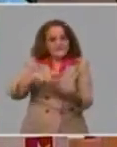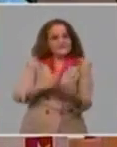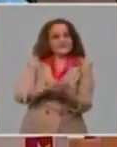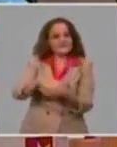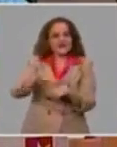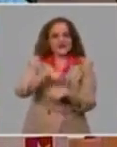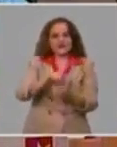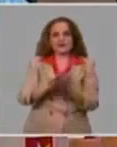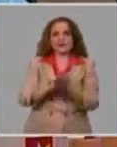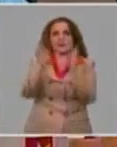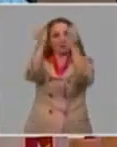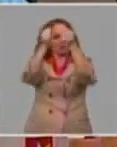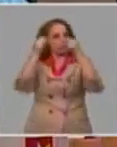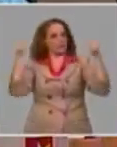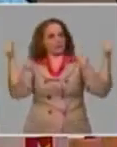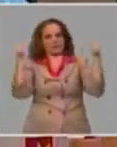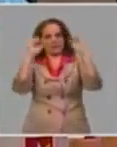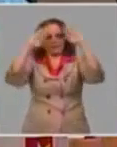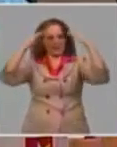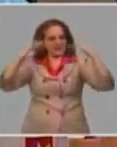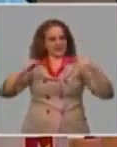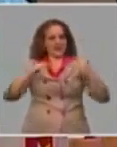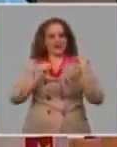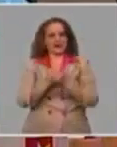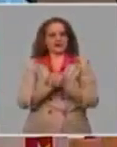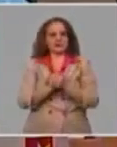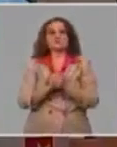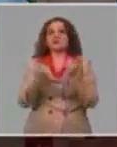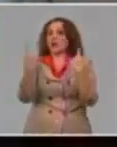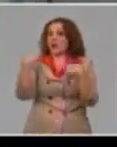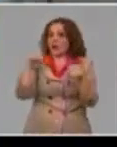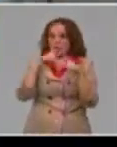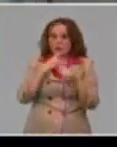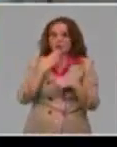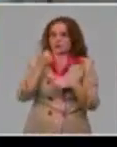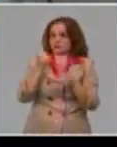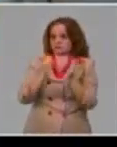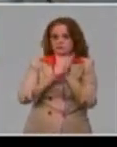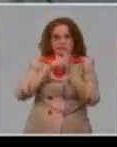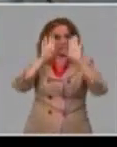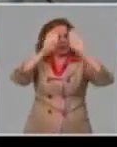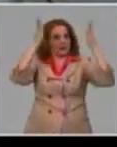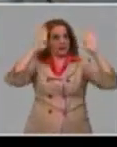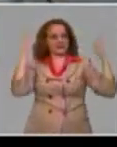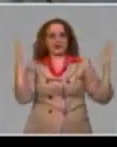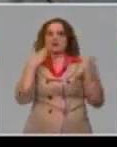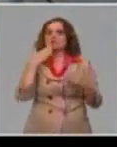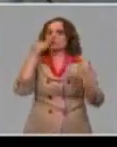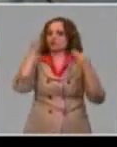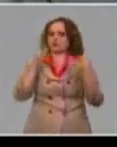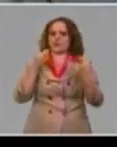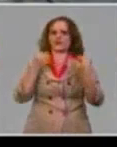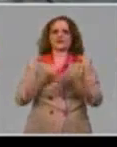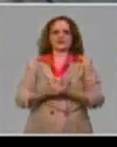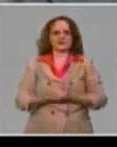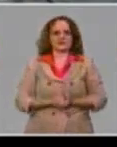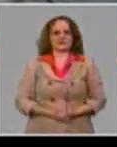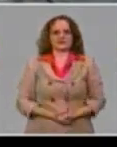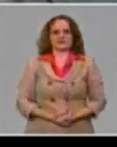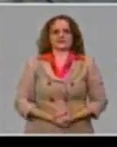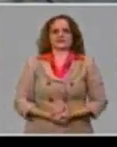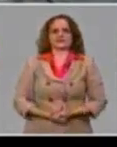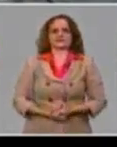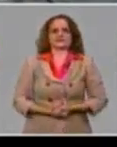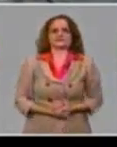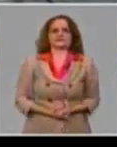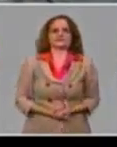de ventanas inclusive de marcos de hormigón y tablillas de hormigón, que en muchos territorios se hace con muy buena calidad.